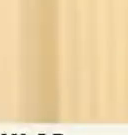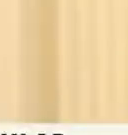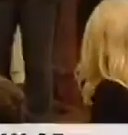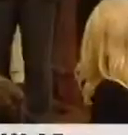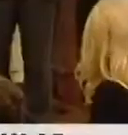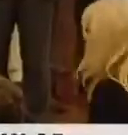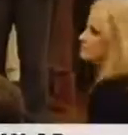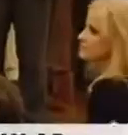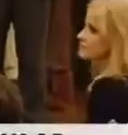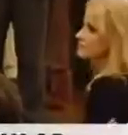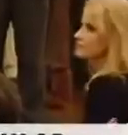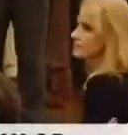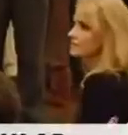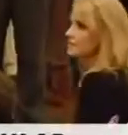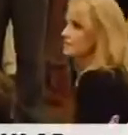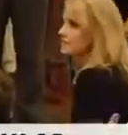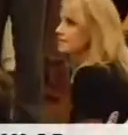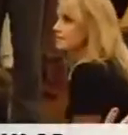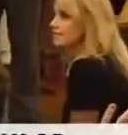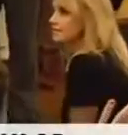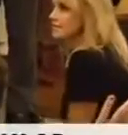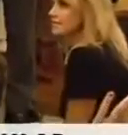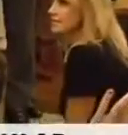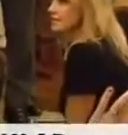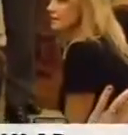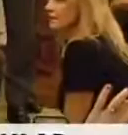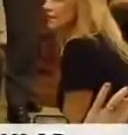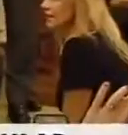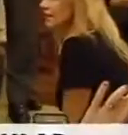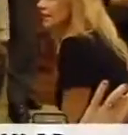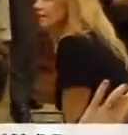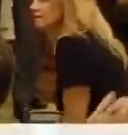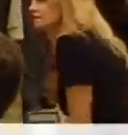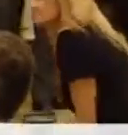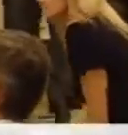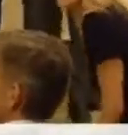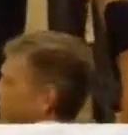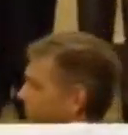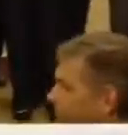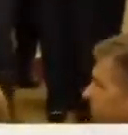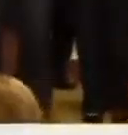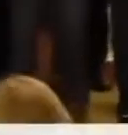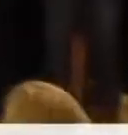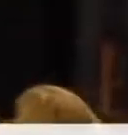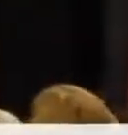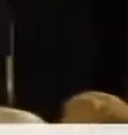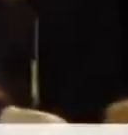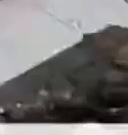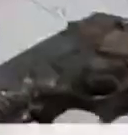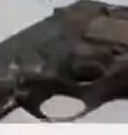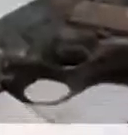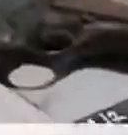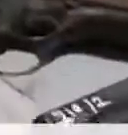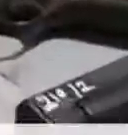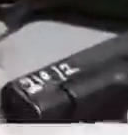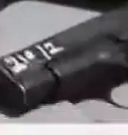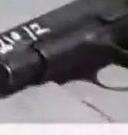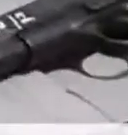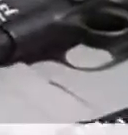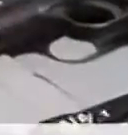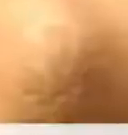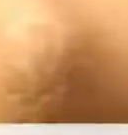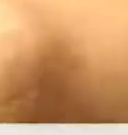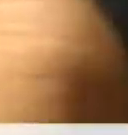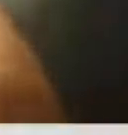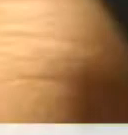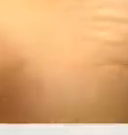con Estados Unidos. Señaló sobre todo que se ataca conjuntamente a la delincuencia transnacional, que incluye armas,